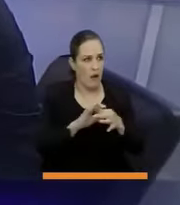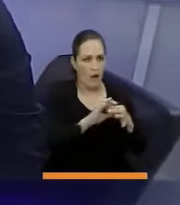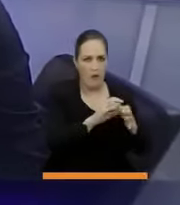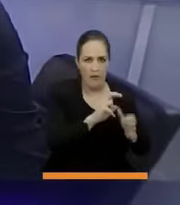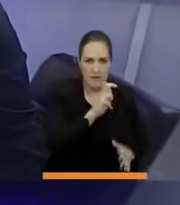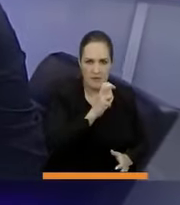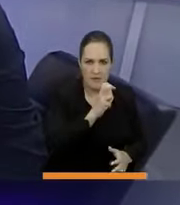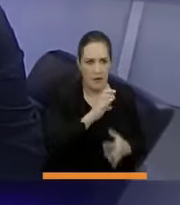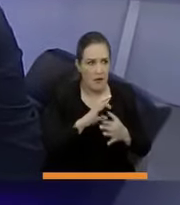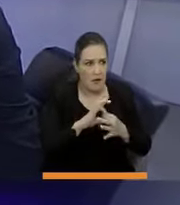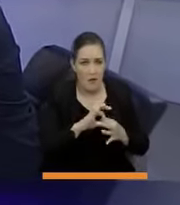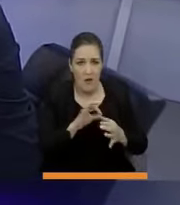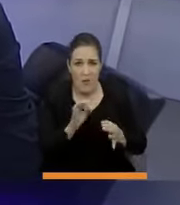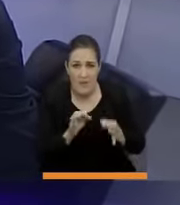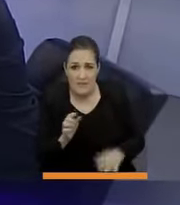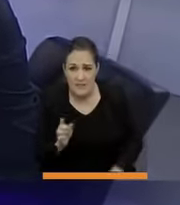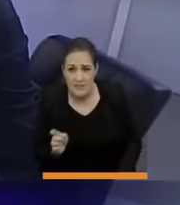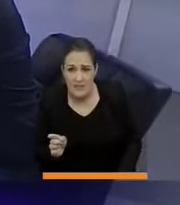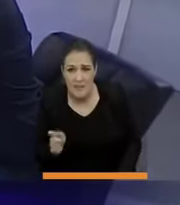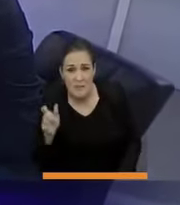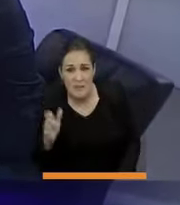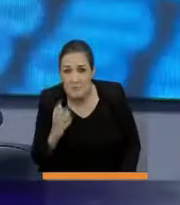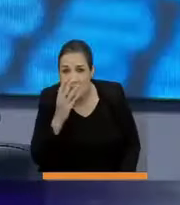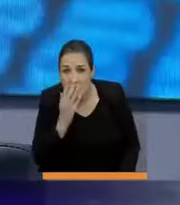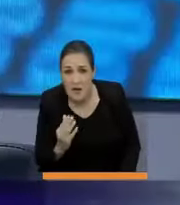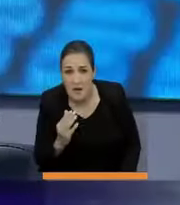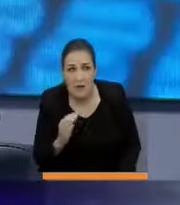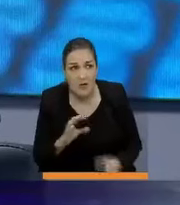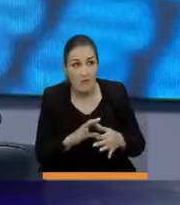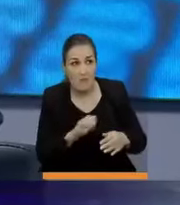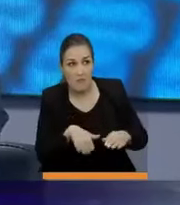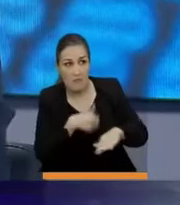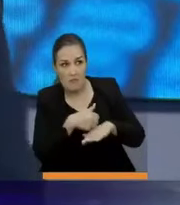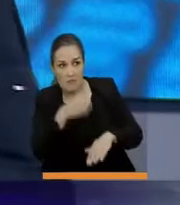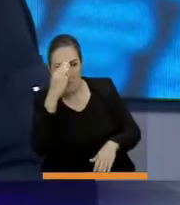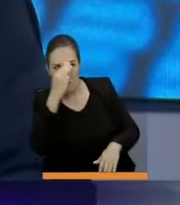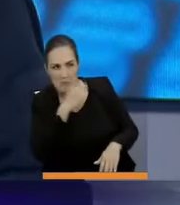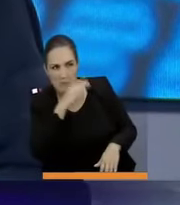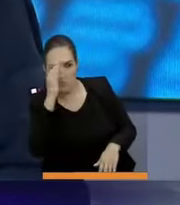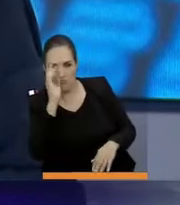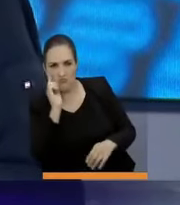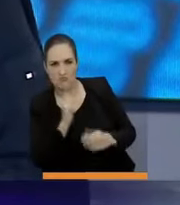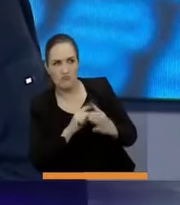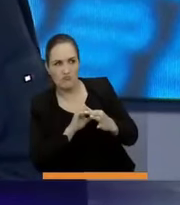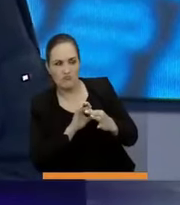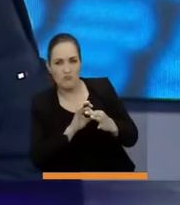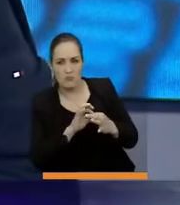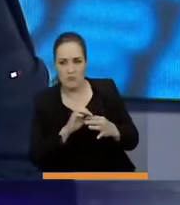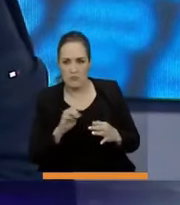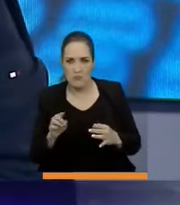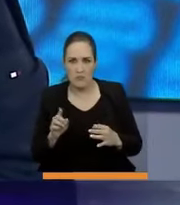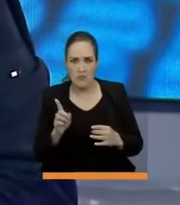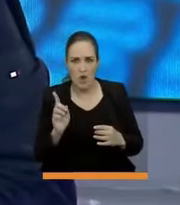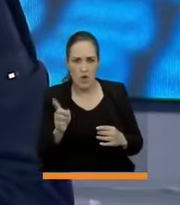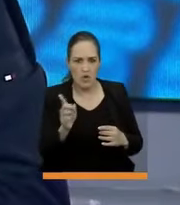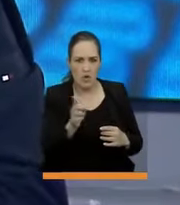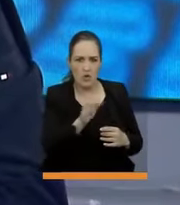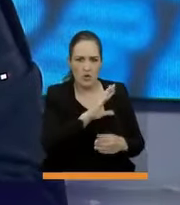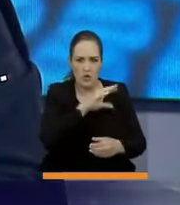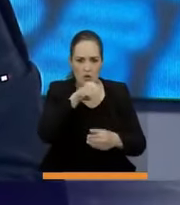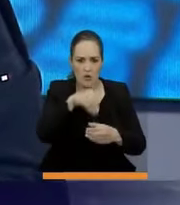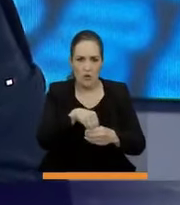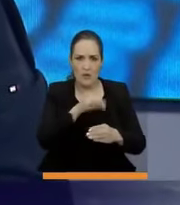República, altos oficiales de la fuerza pública y, por supuesto, cooptadas personas al interior de